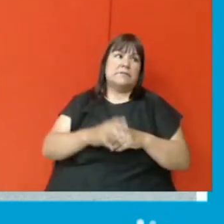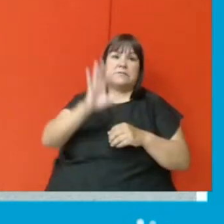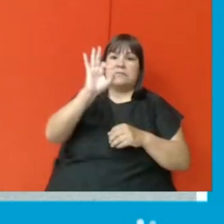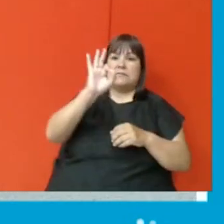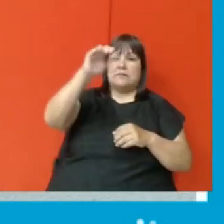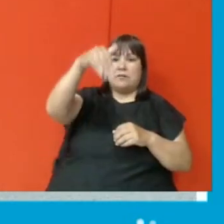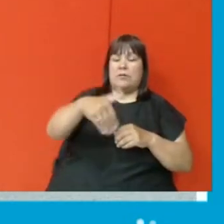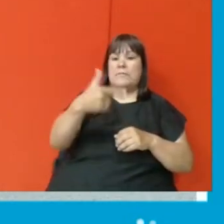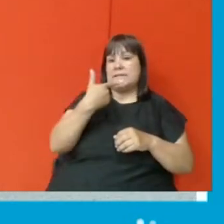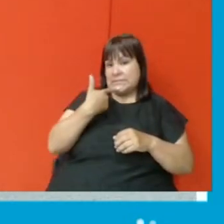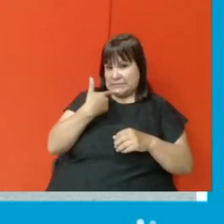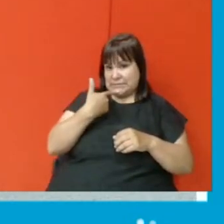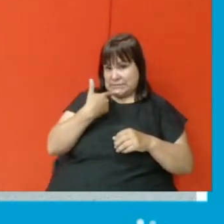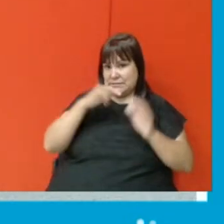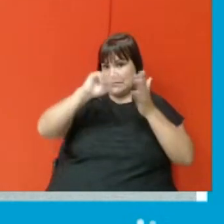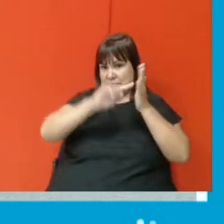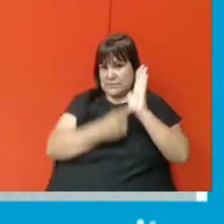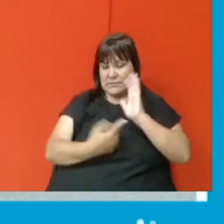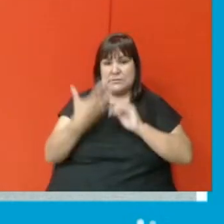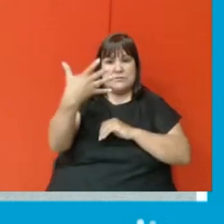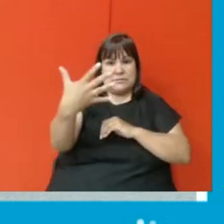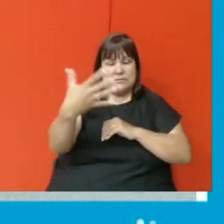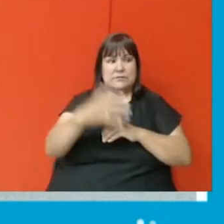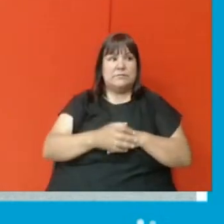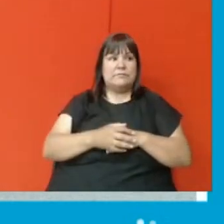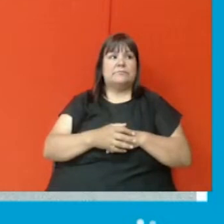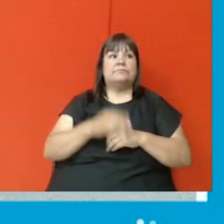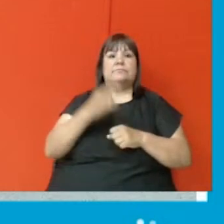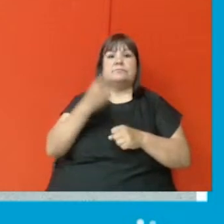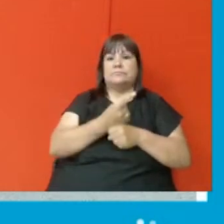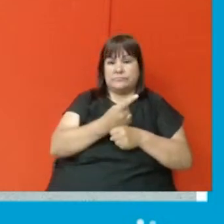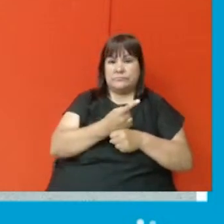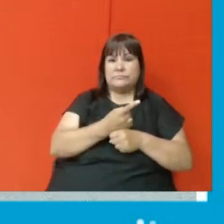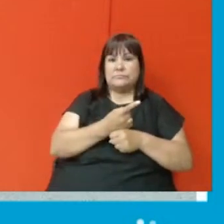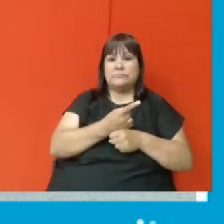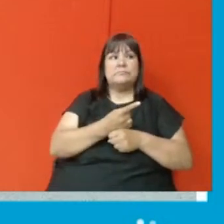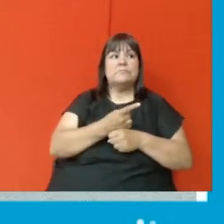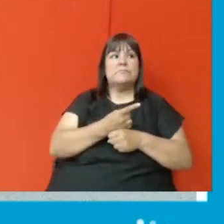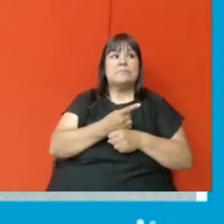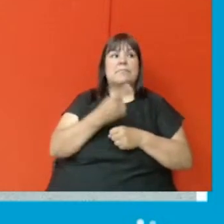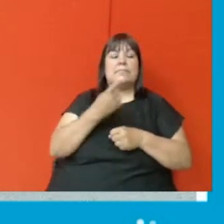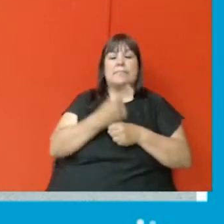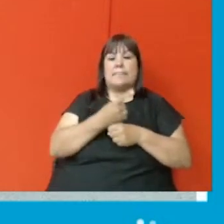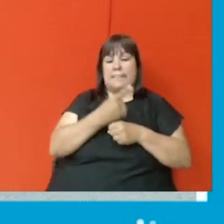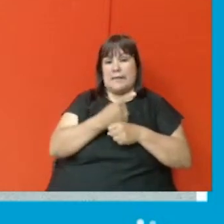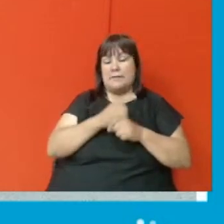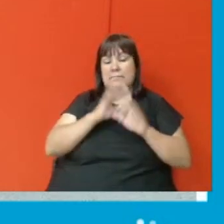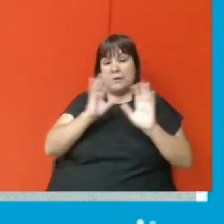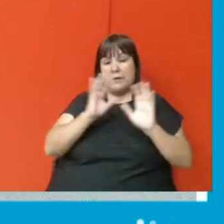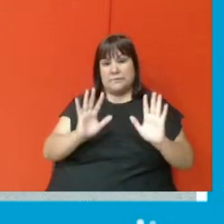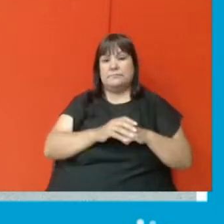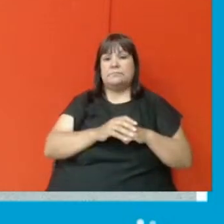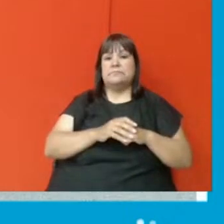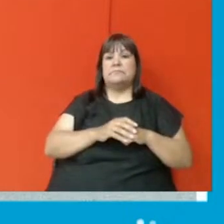dice 5 cosas. Una, no las voy a explicar. Una, porque para eso